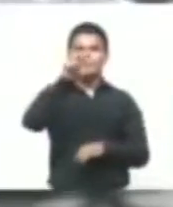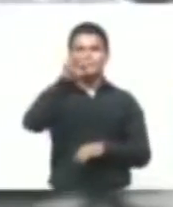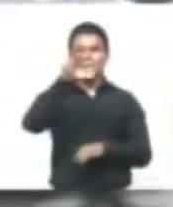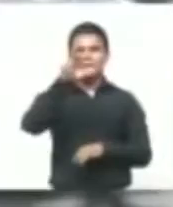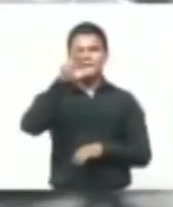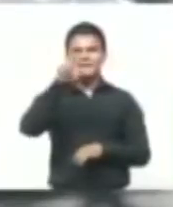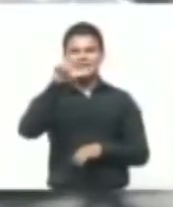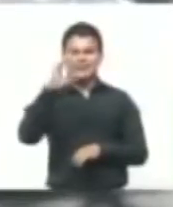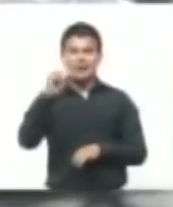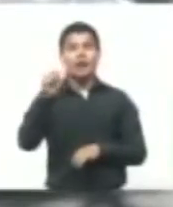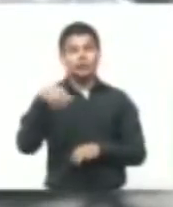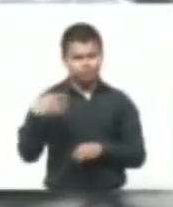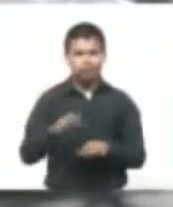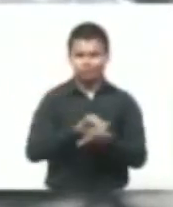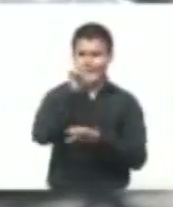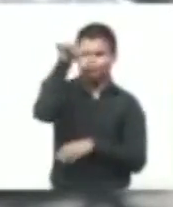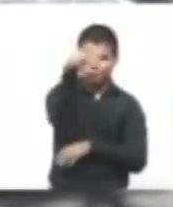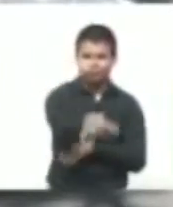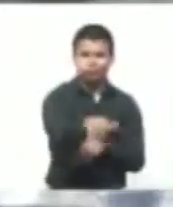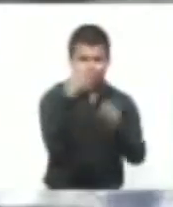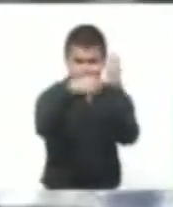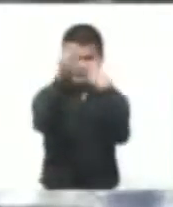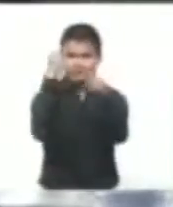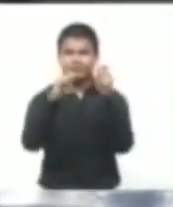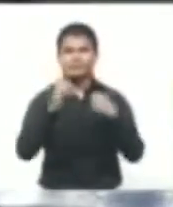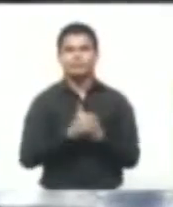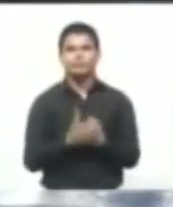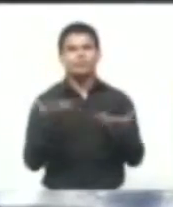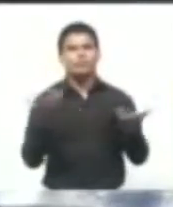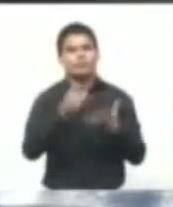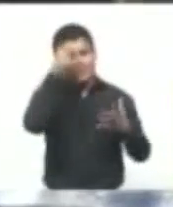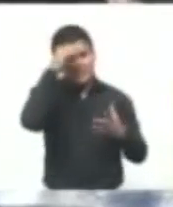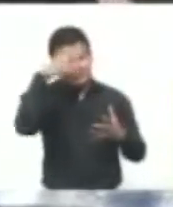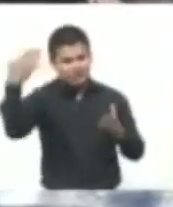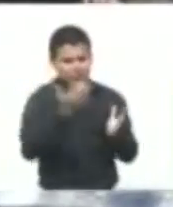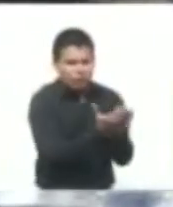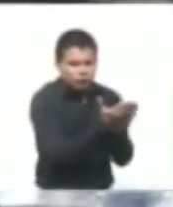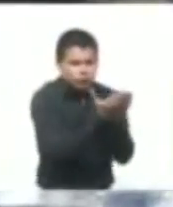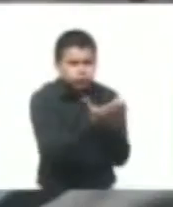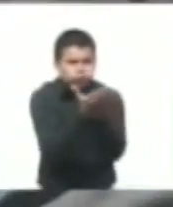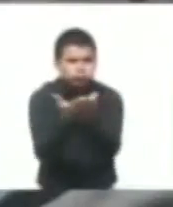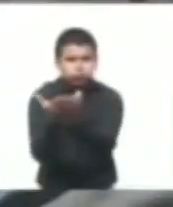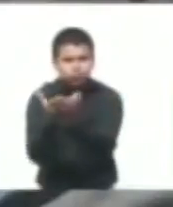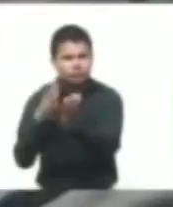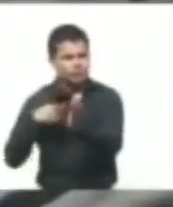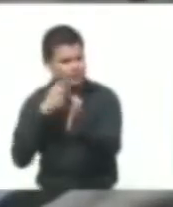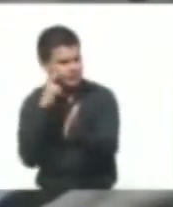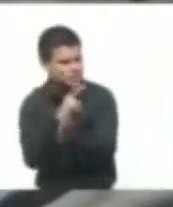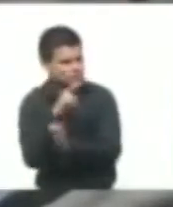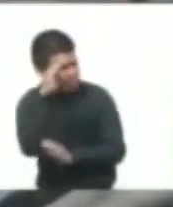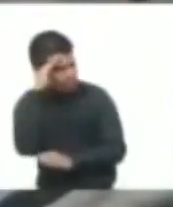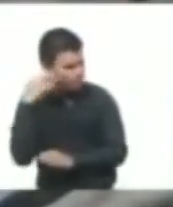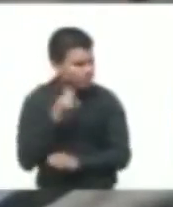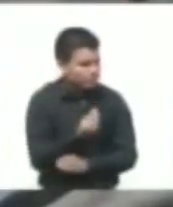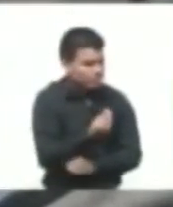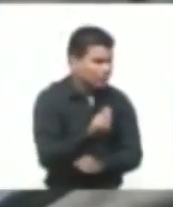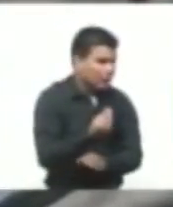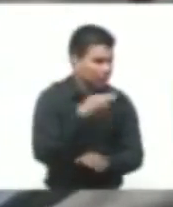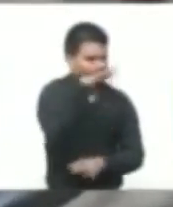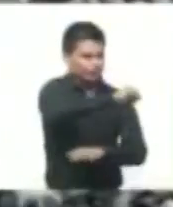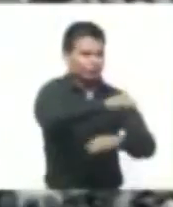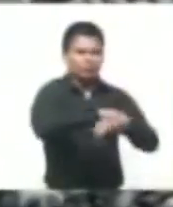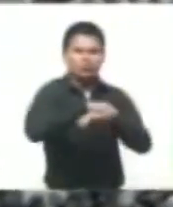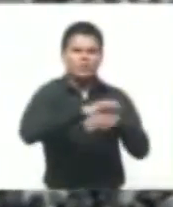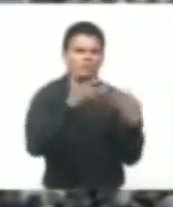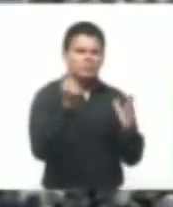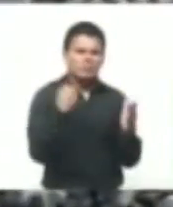cocaína que fueron hallados por la policía antinarcóticos en la terminal portuaria de Cartagena tienen un costo de $38 millones en los mercados